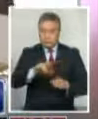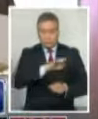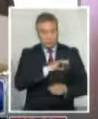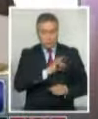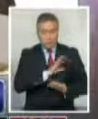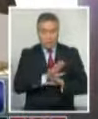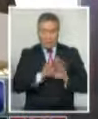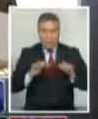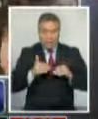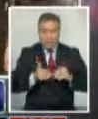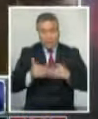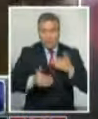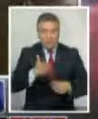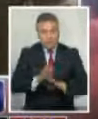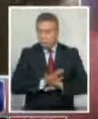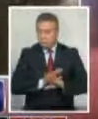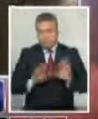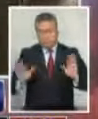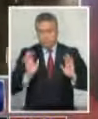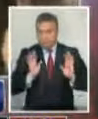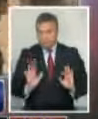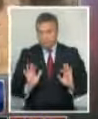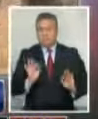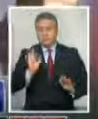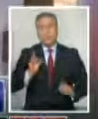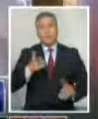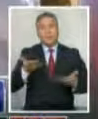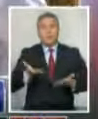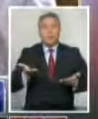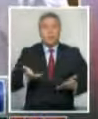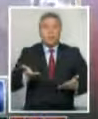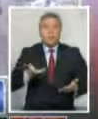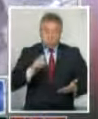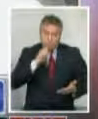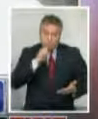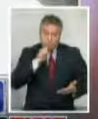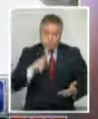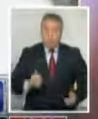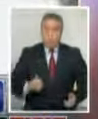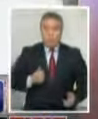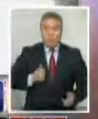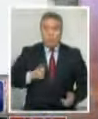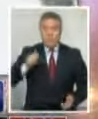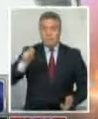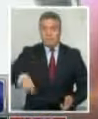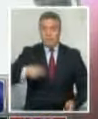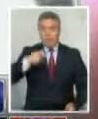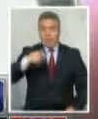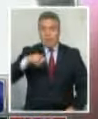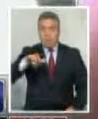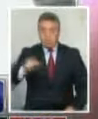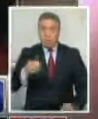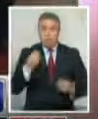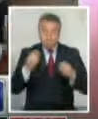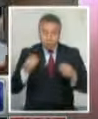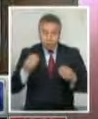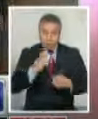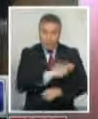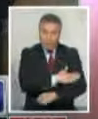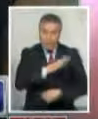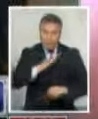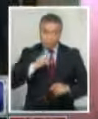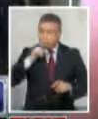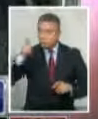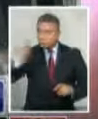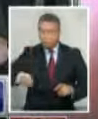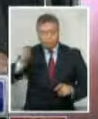que adelantar, y además se trata del cumplimiento del fallo de La Haya, y se trata del cumplimiento de buena fe, como deben cumplirse las